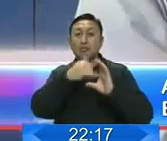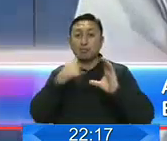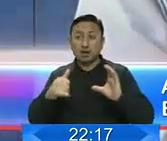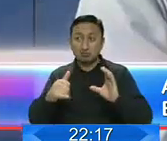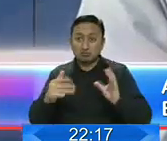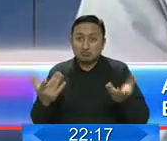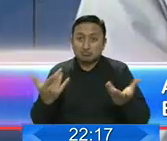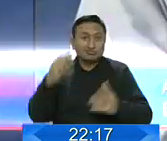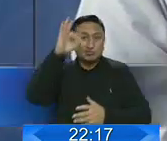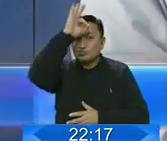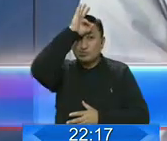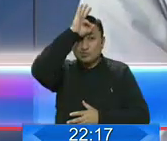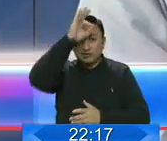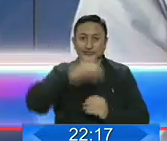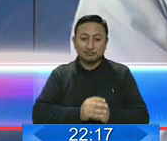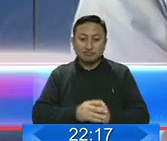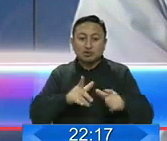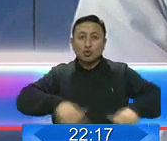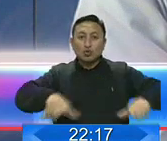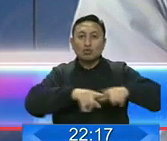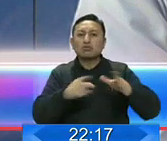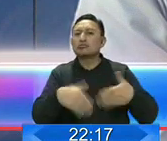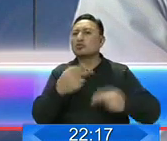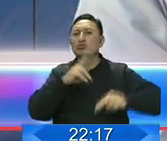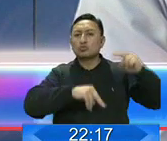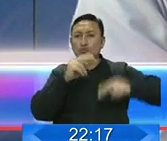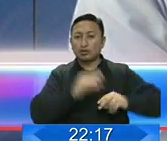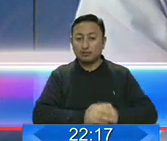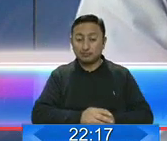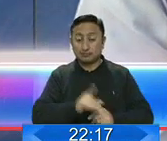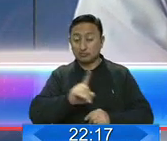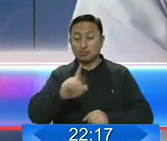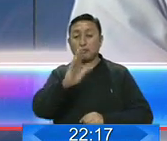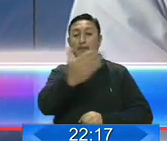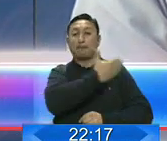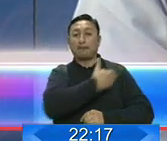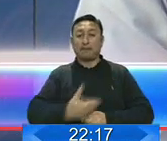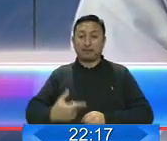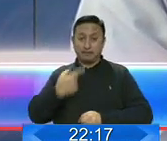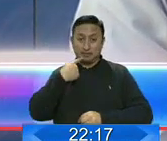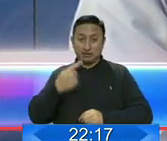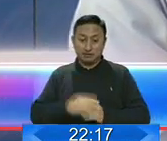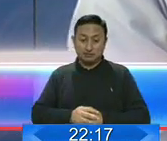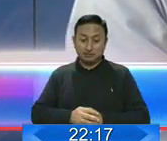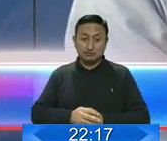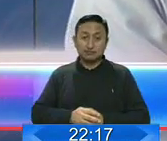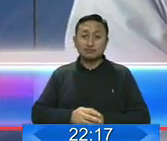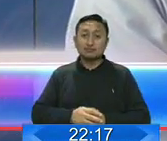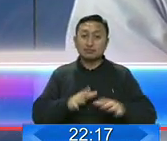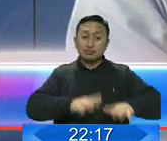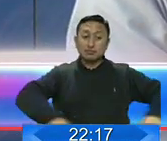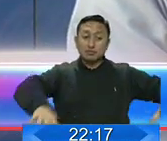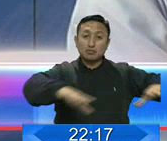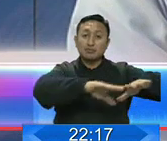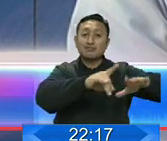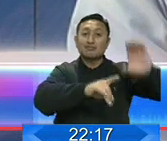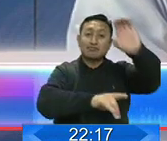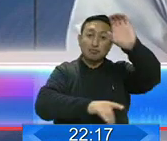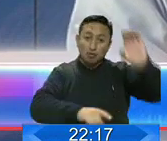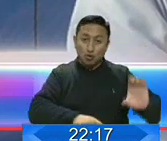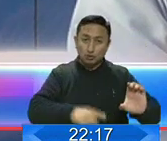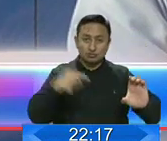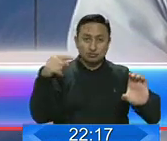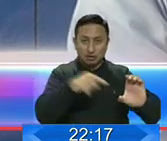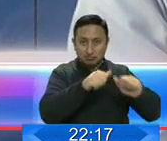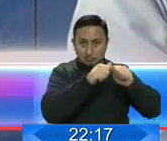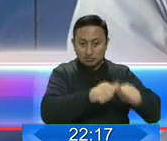No está definido el lugar de esa refinería, lo que ha dicho el presidente, y por obvias razones la refinería estará ubicada en la región costa del país